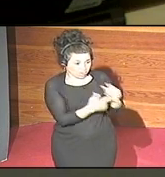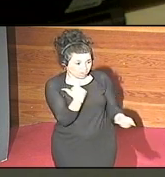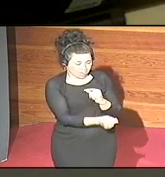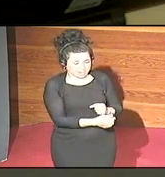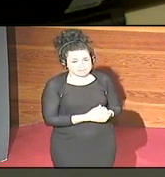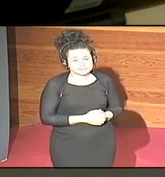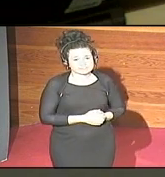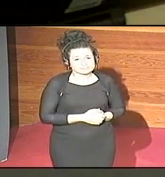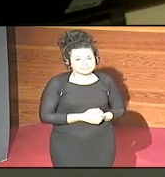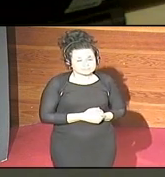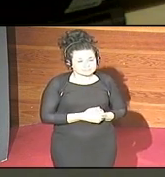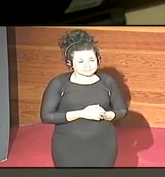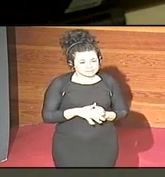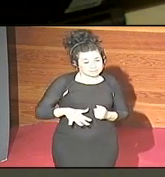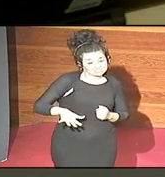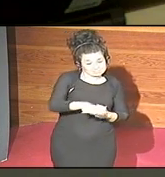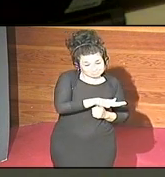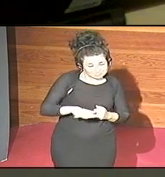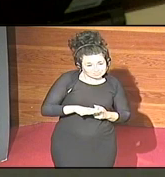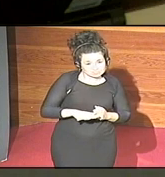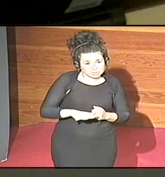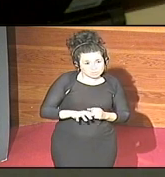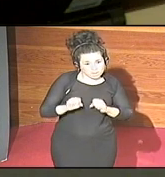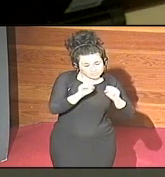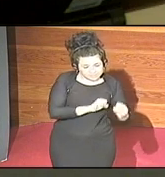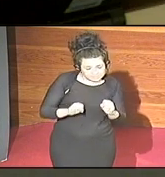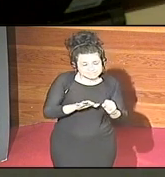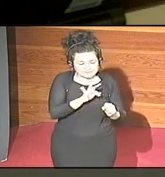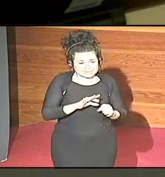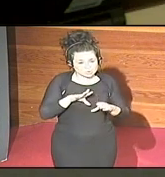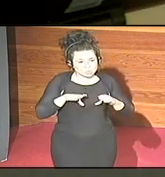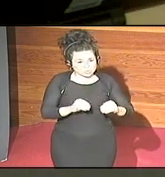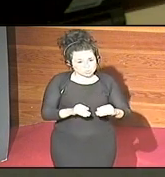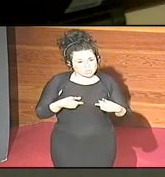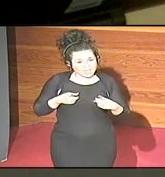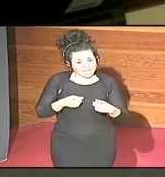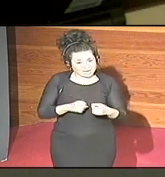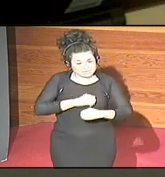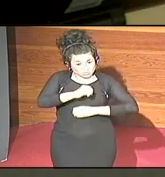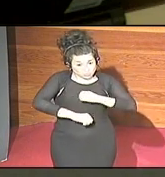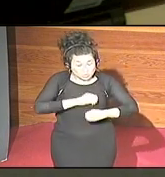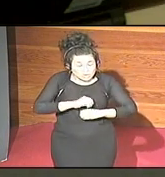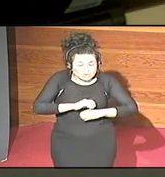el uso de las armas nucleares. A ver, yo cuando el tema